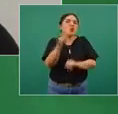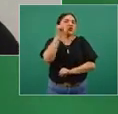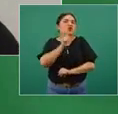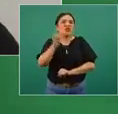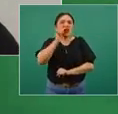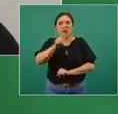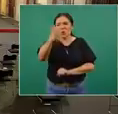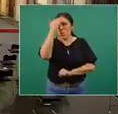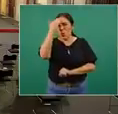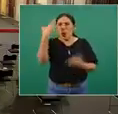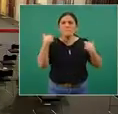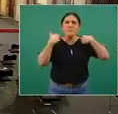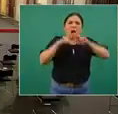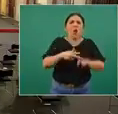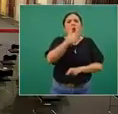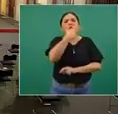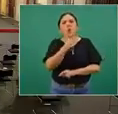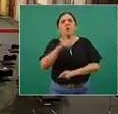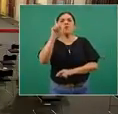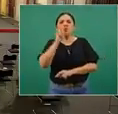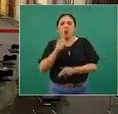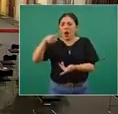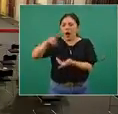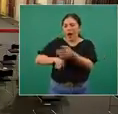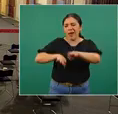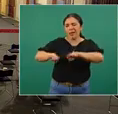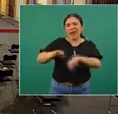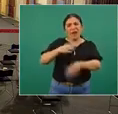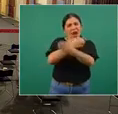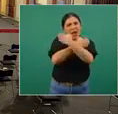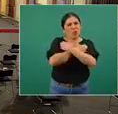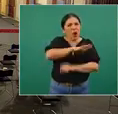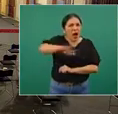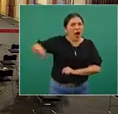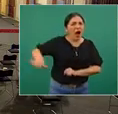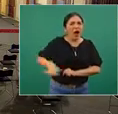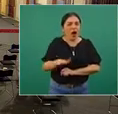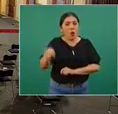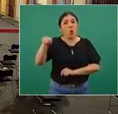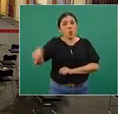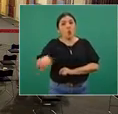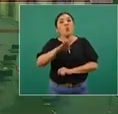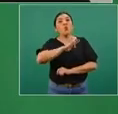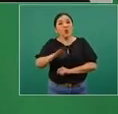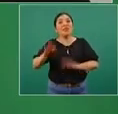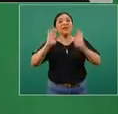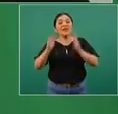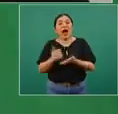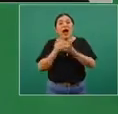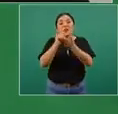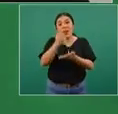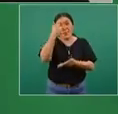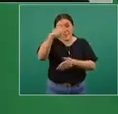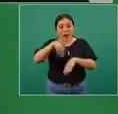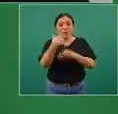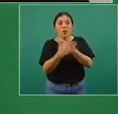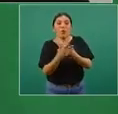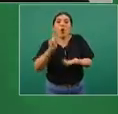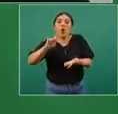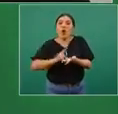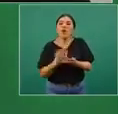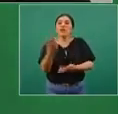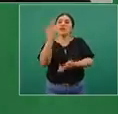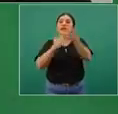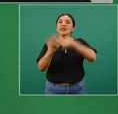maestras y los maestros y todos los trabajadores en el marco de la educación, pues contribuir a poder retomar las clases presenciales